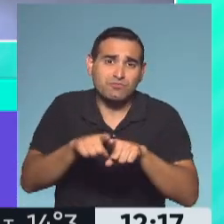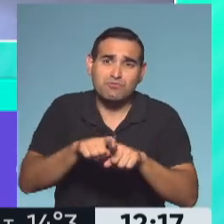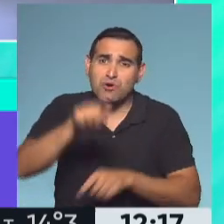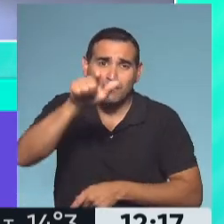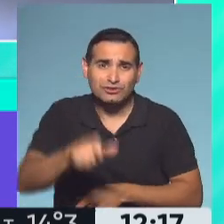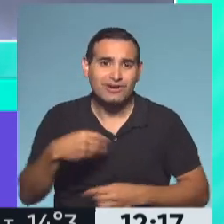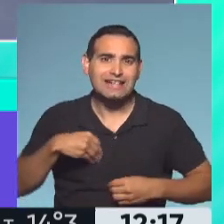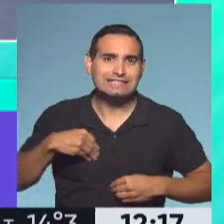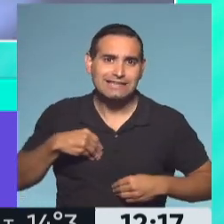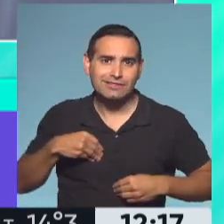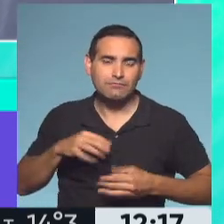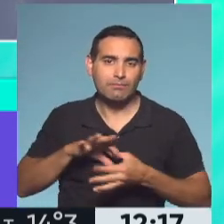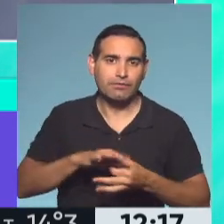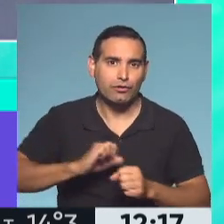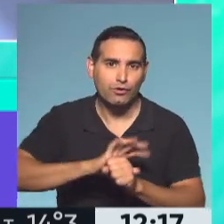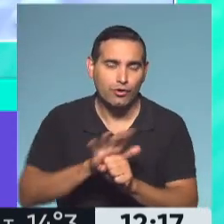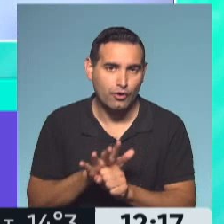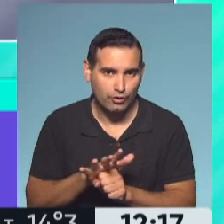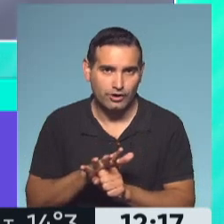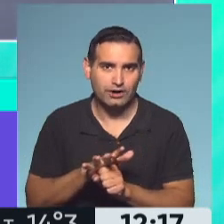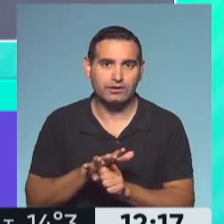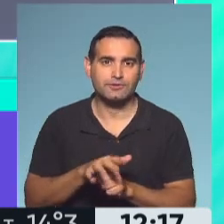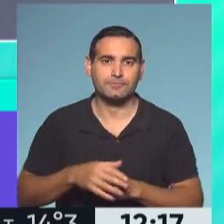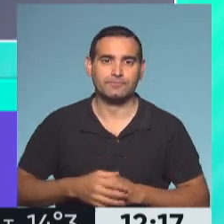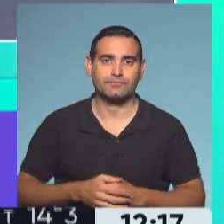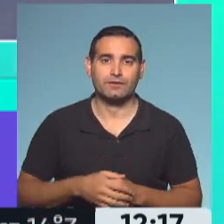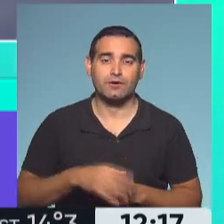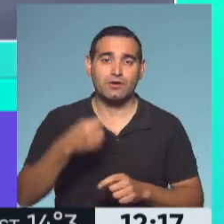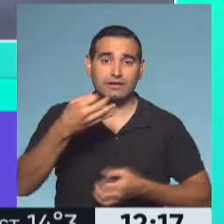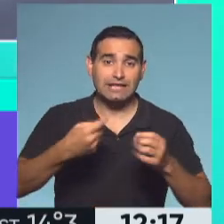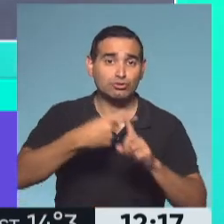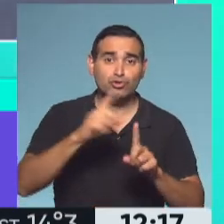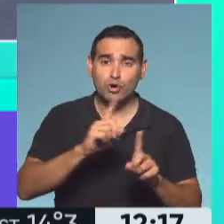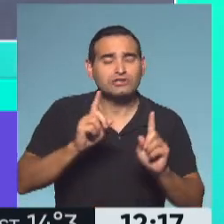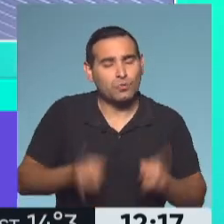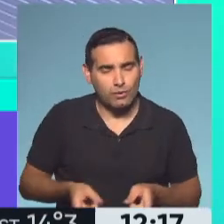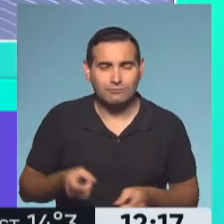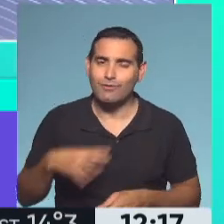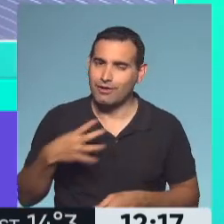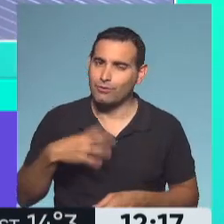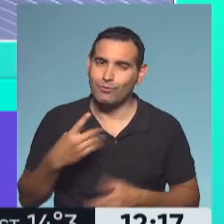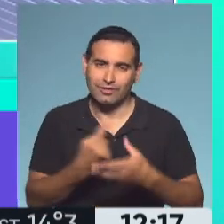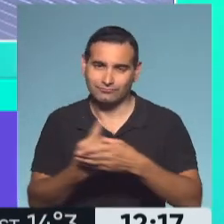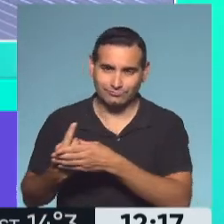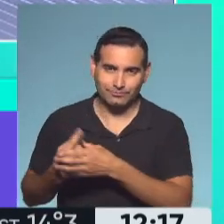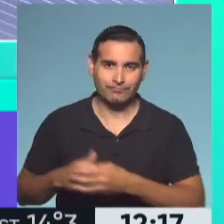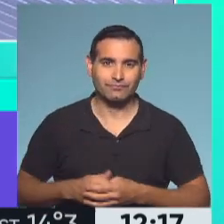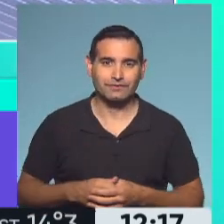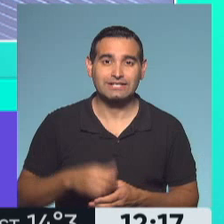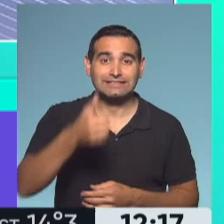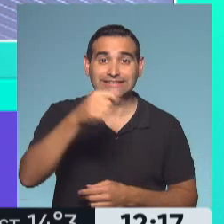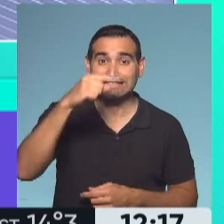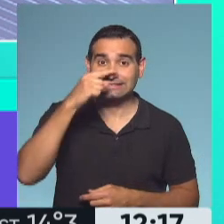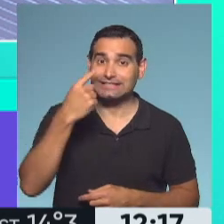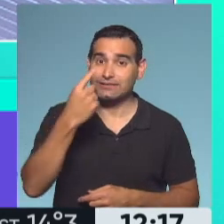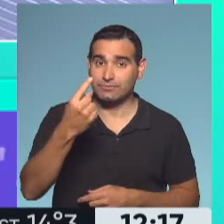tenga síntomas compatibles con COVID, aun cuando no tenga el diagnóstico positivo, ¿no es cierto? Doctora, a ver, ayer tuvimos 67.000 casos